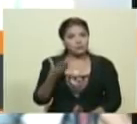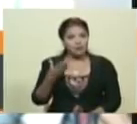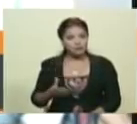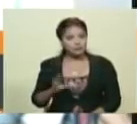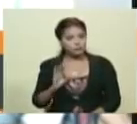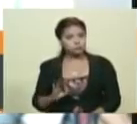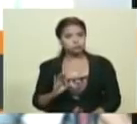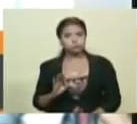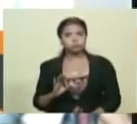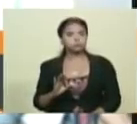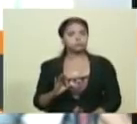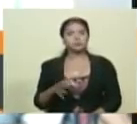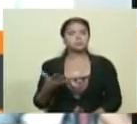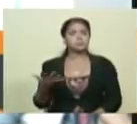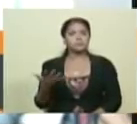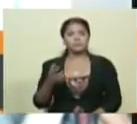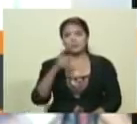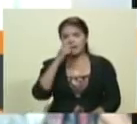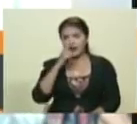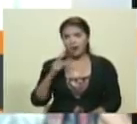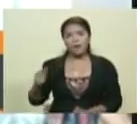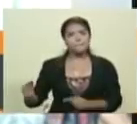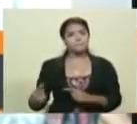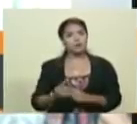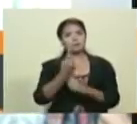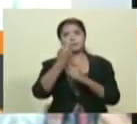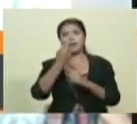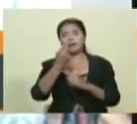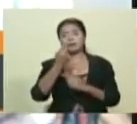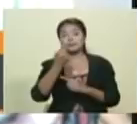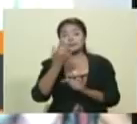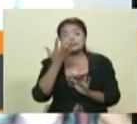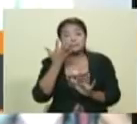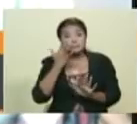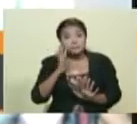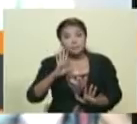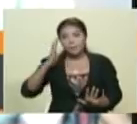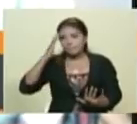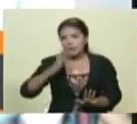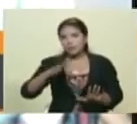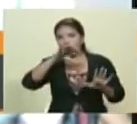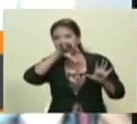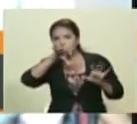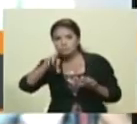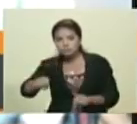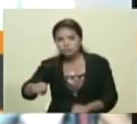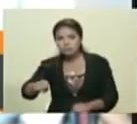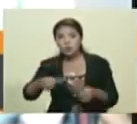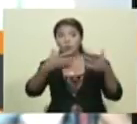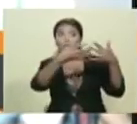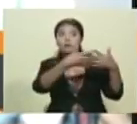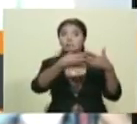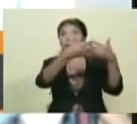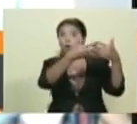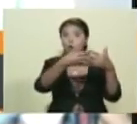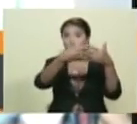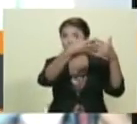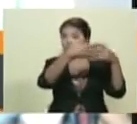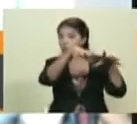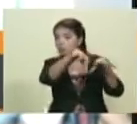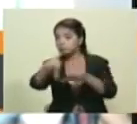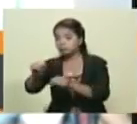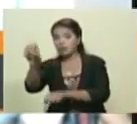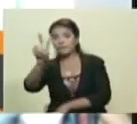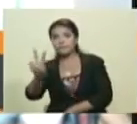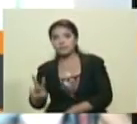que es la amenaza de una intervención militar de los Estados Unidos